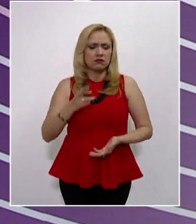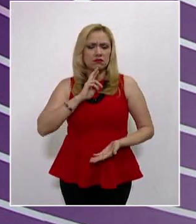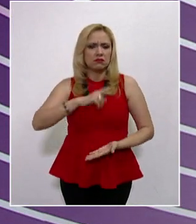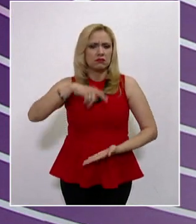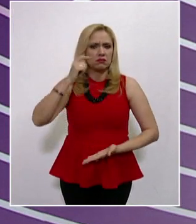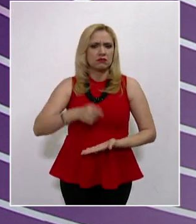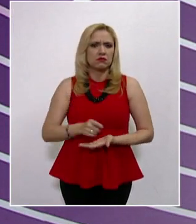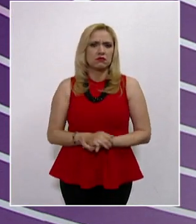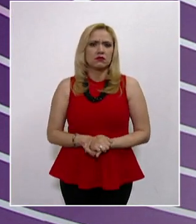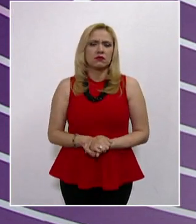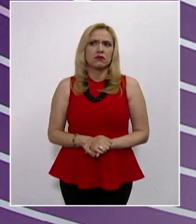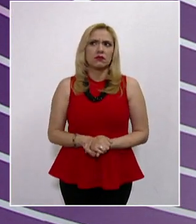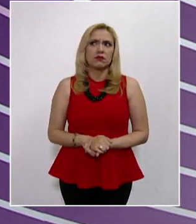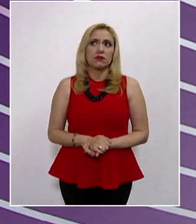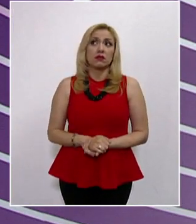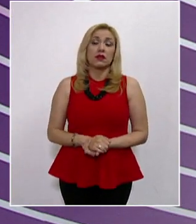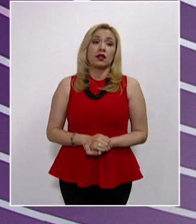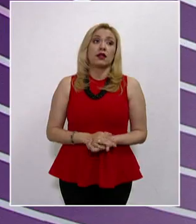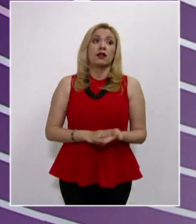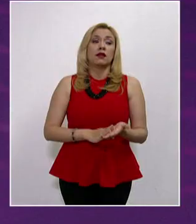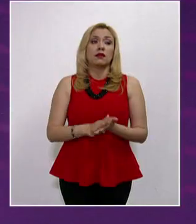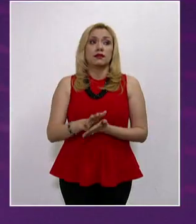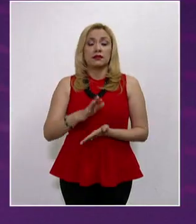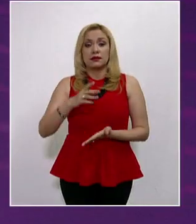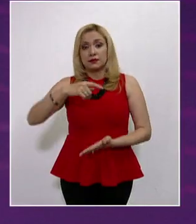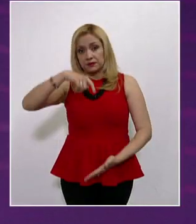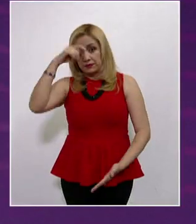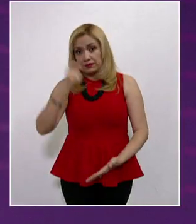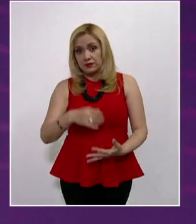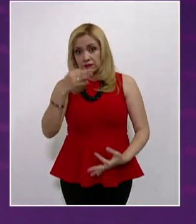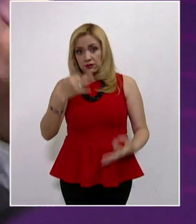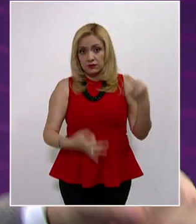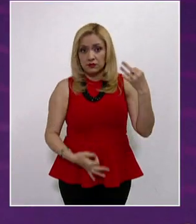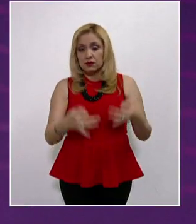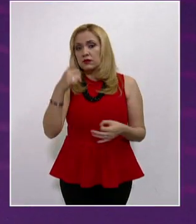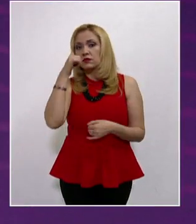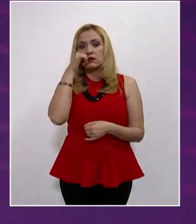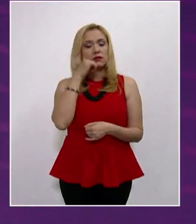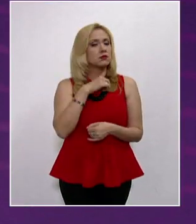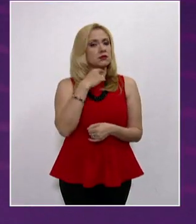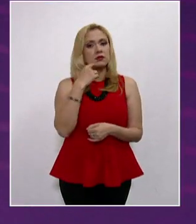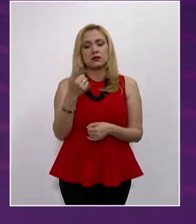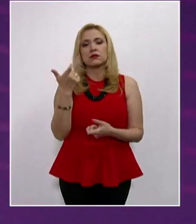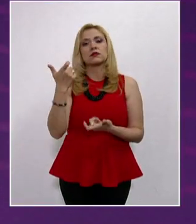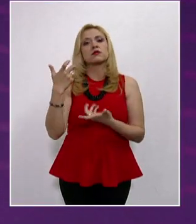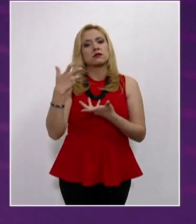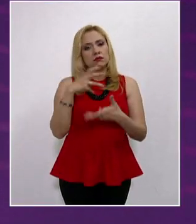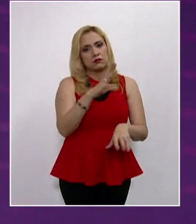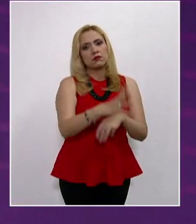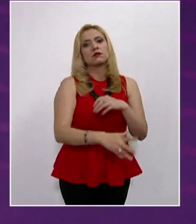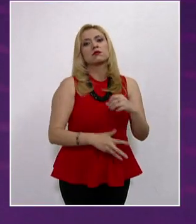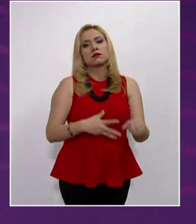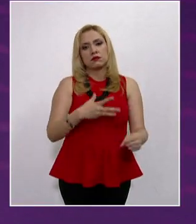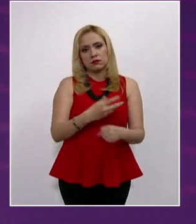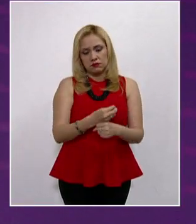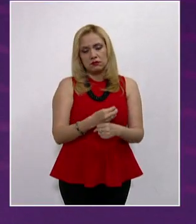sentencias? Bueno, las sentencias de la Corte siempre establecen indemnizaciones que